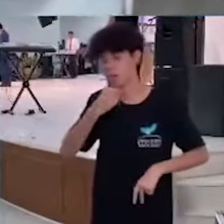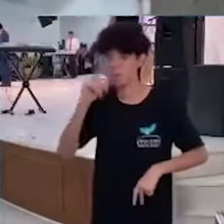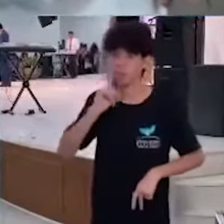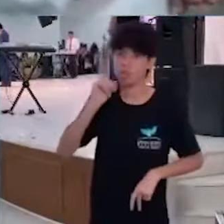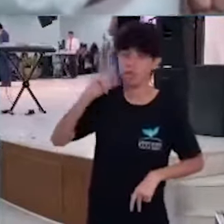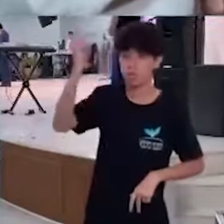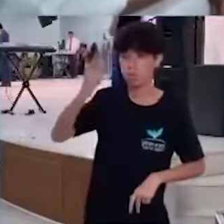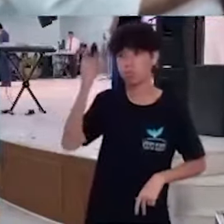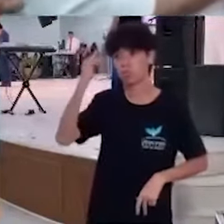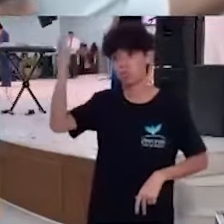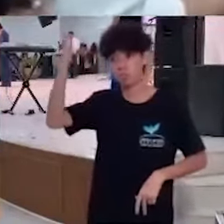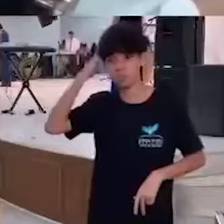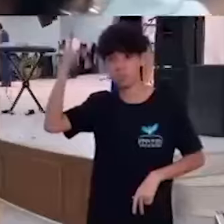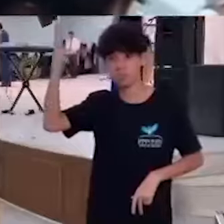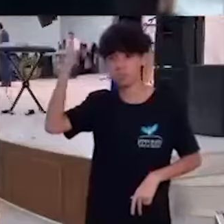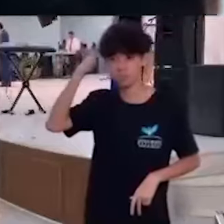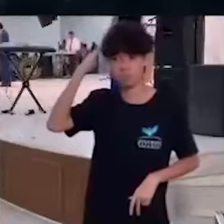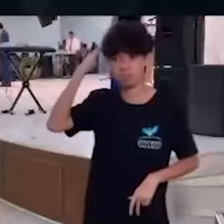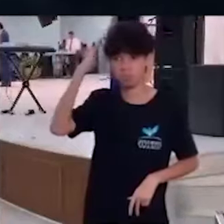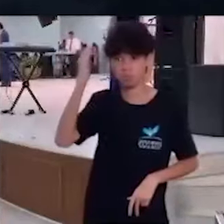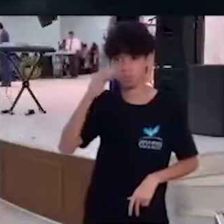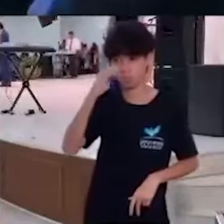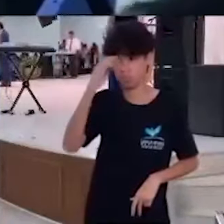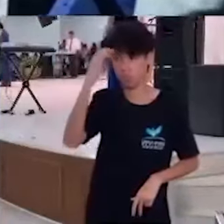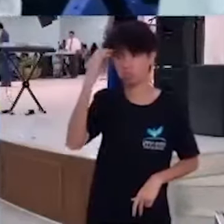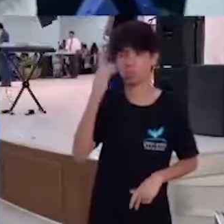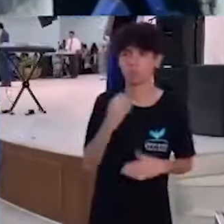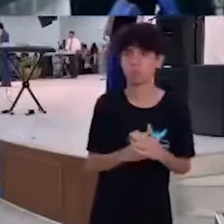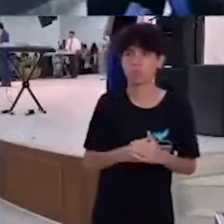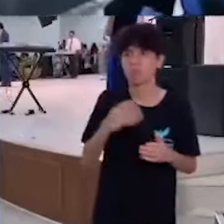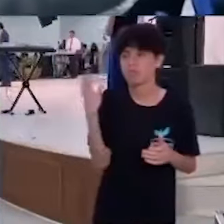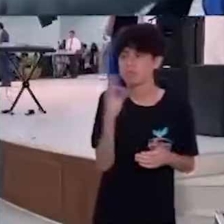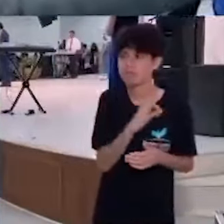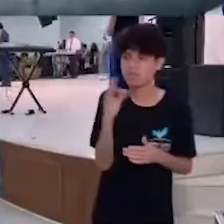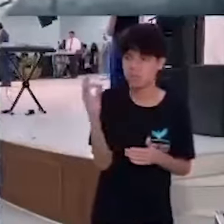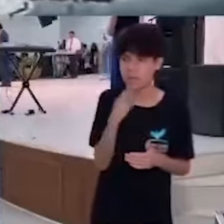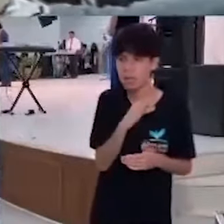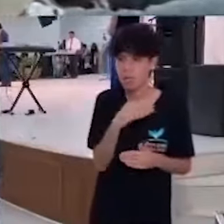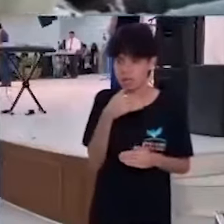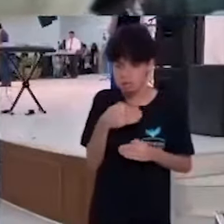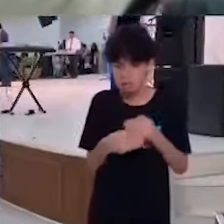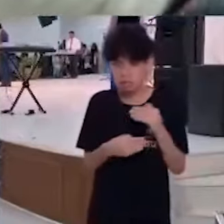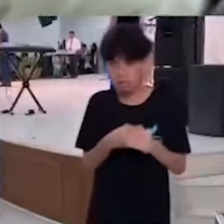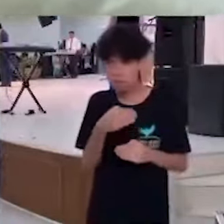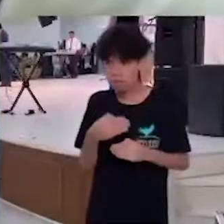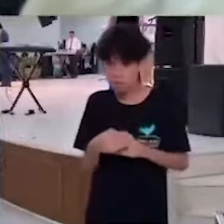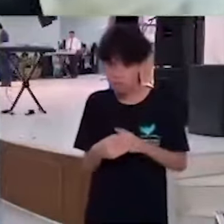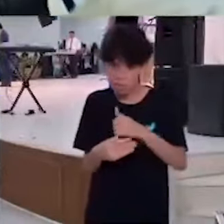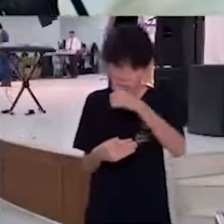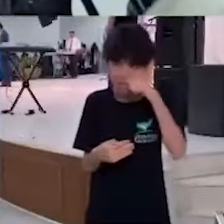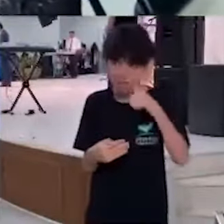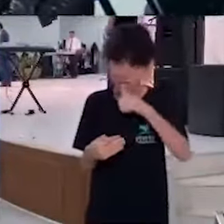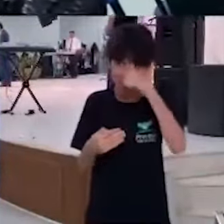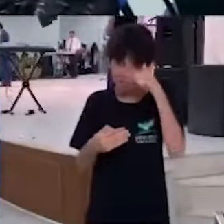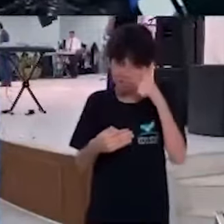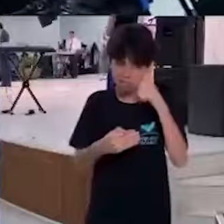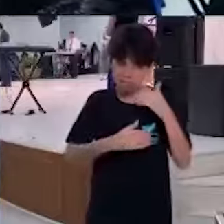pastores, líderes, hombres y mujeres, que quizás se encuentren en este momento en ese pecado.